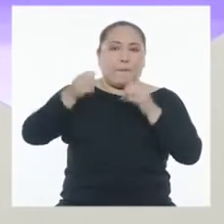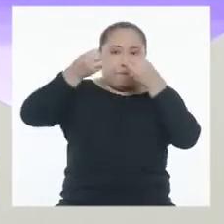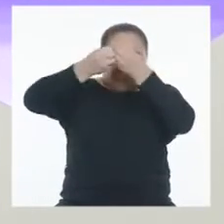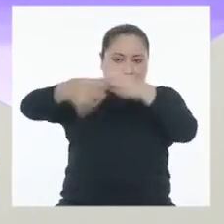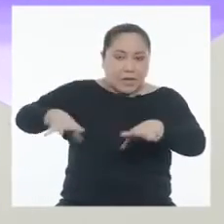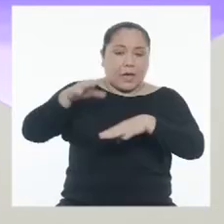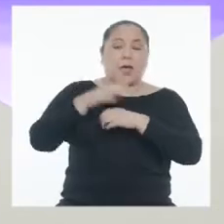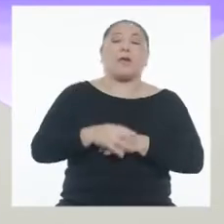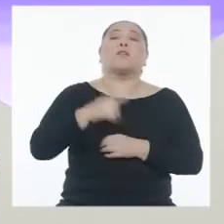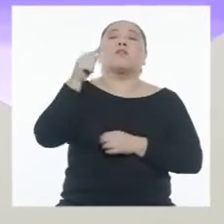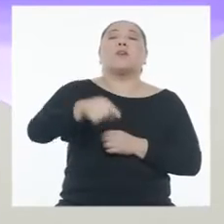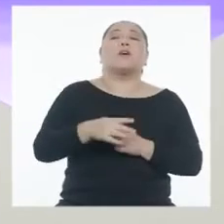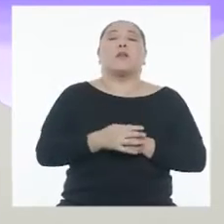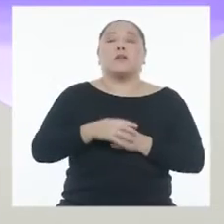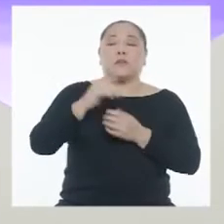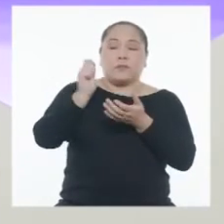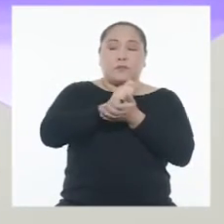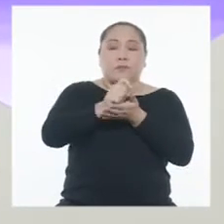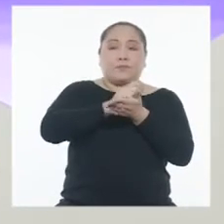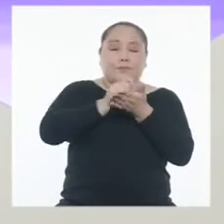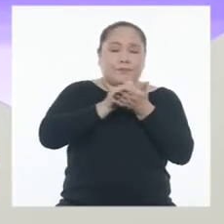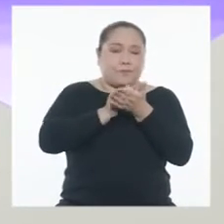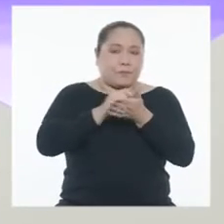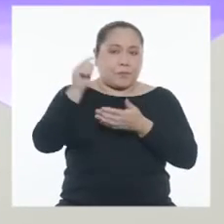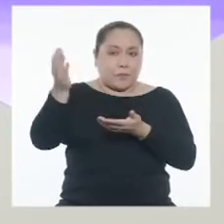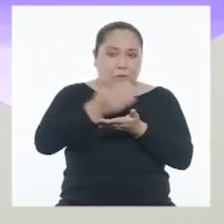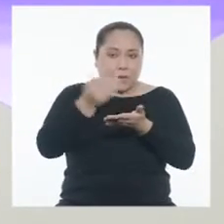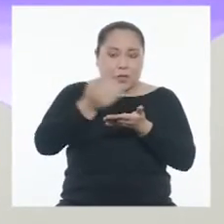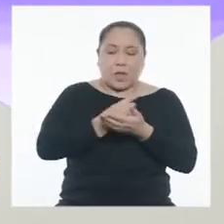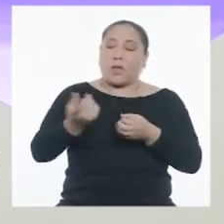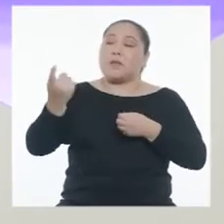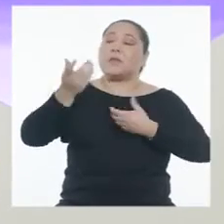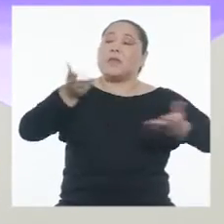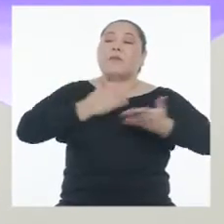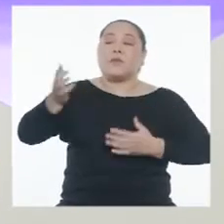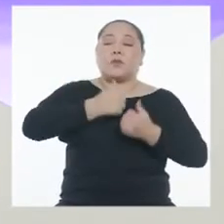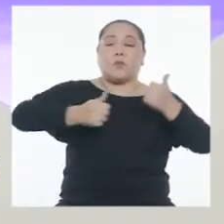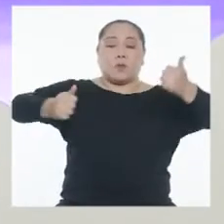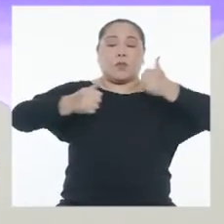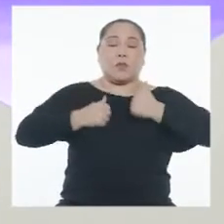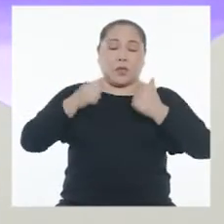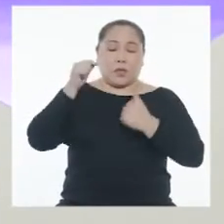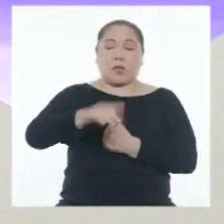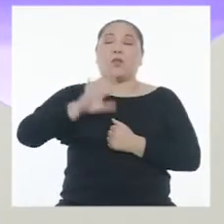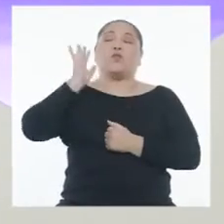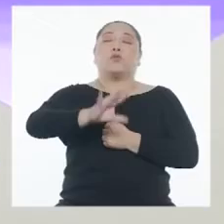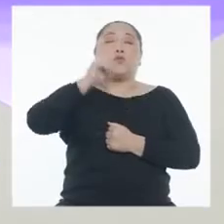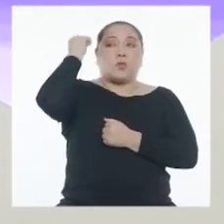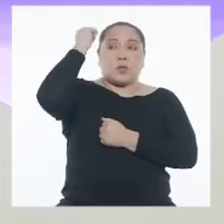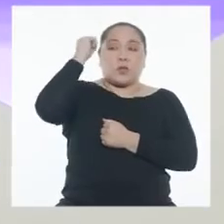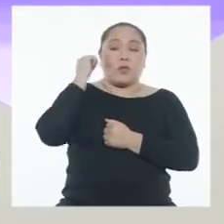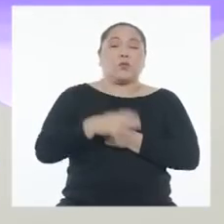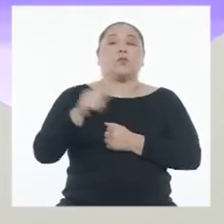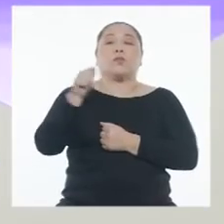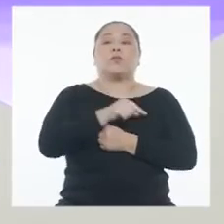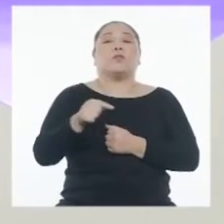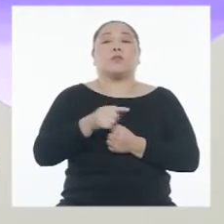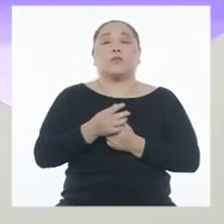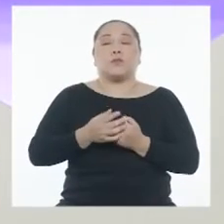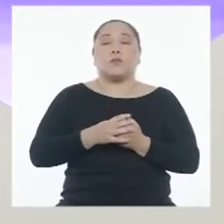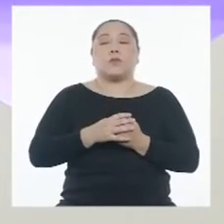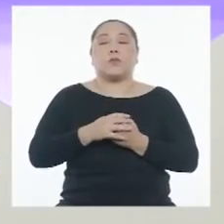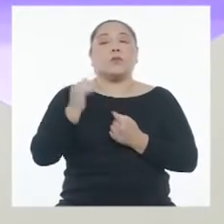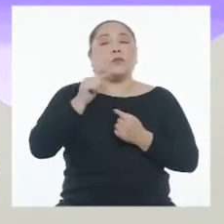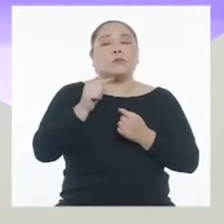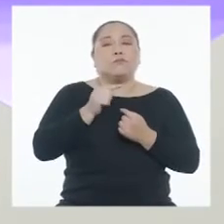situación de abandono, el reclutamiento indebido de menores de edad en el servicio militar, los derechos reproductivos de